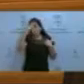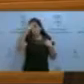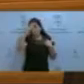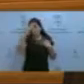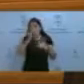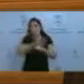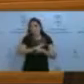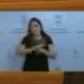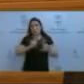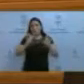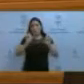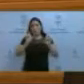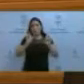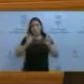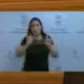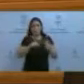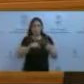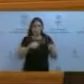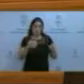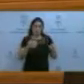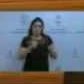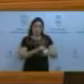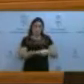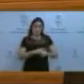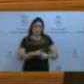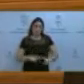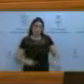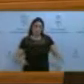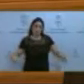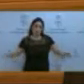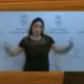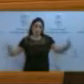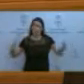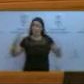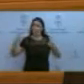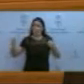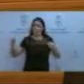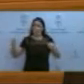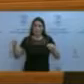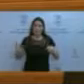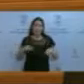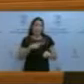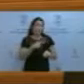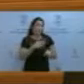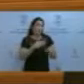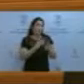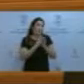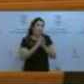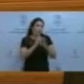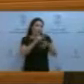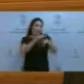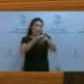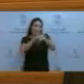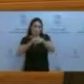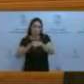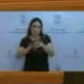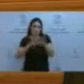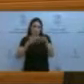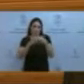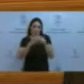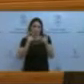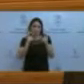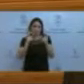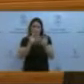Genaro Alonso, sino como titular de la Consejería de Educación. Y termino, señor presidente, unas disculpas a la comunidad educativa asturiana que aún no ha